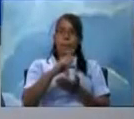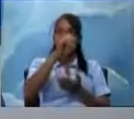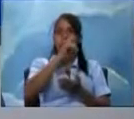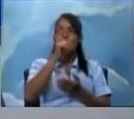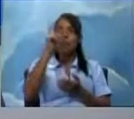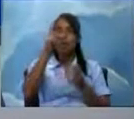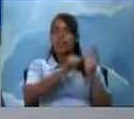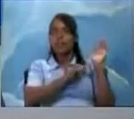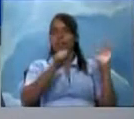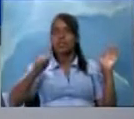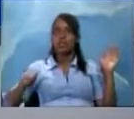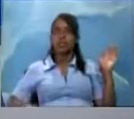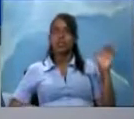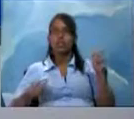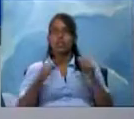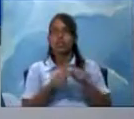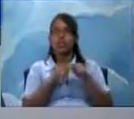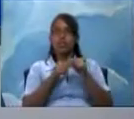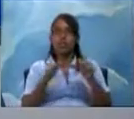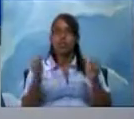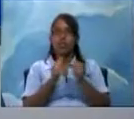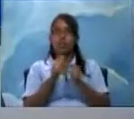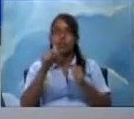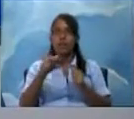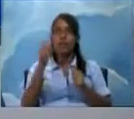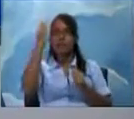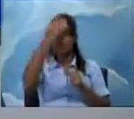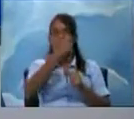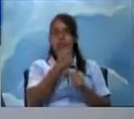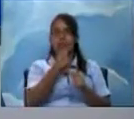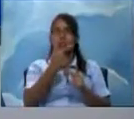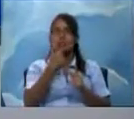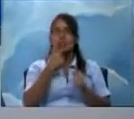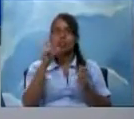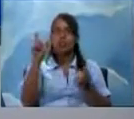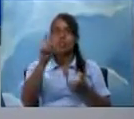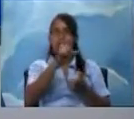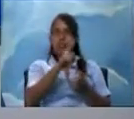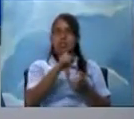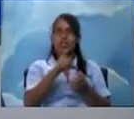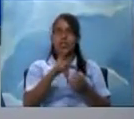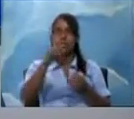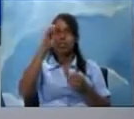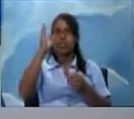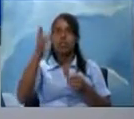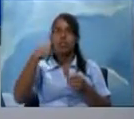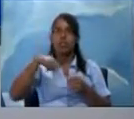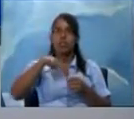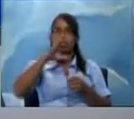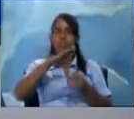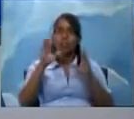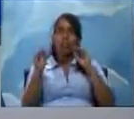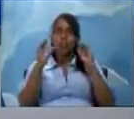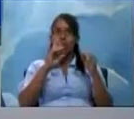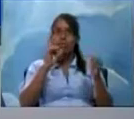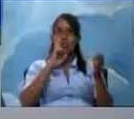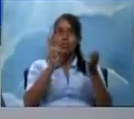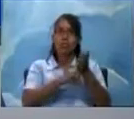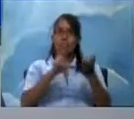Al nombre del Señor. Continuamos con esta hermosa enseñanza. Dios nos está hablando